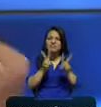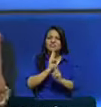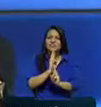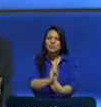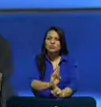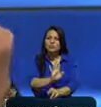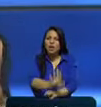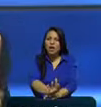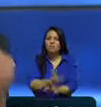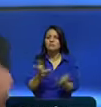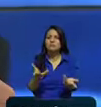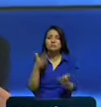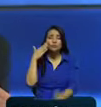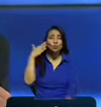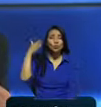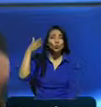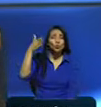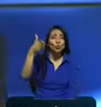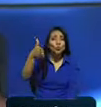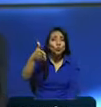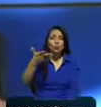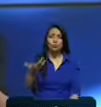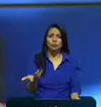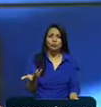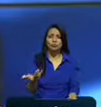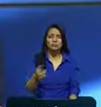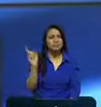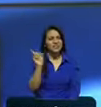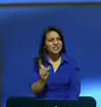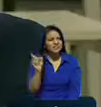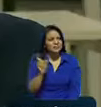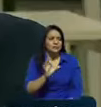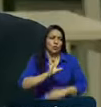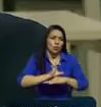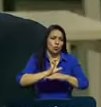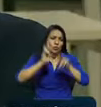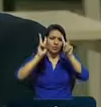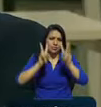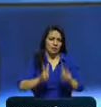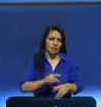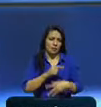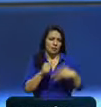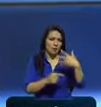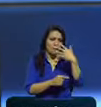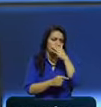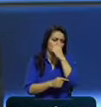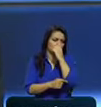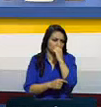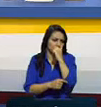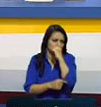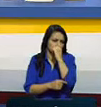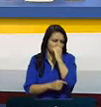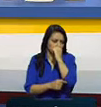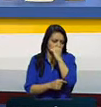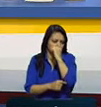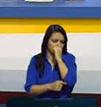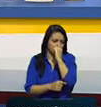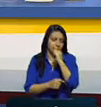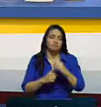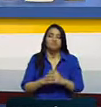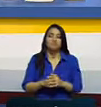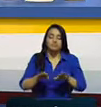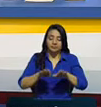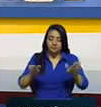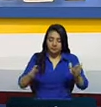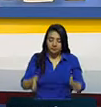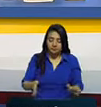para proyectar a futuro estas grandes necesidades en los temas que señalaba al comienzo? La Mesa de Convergencia es